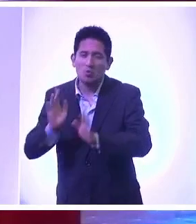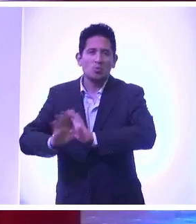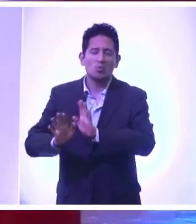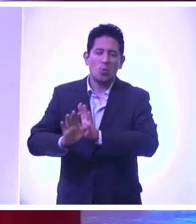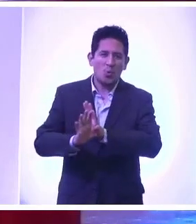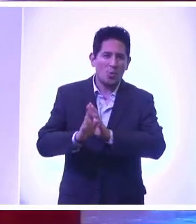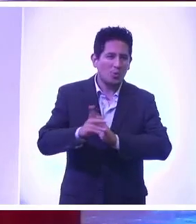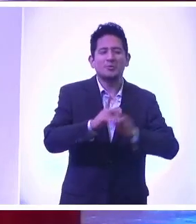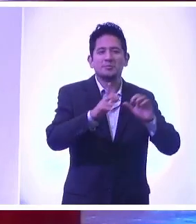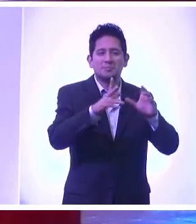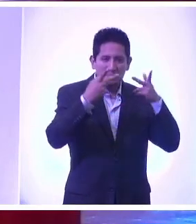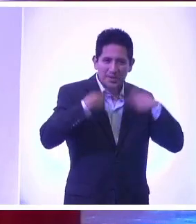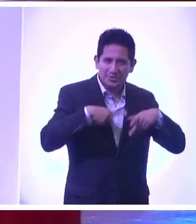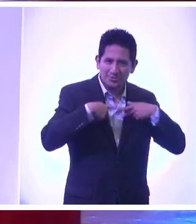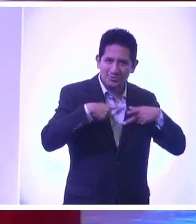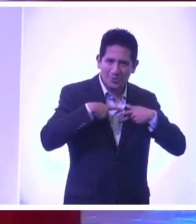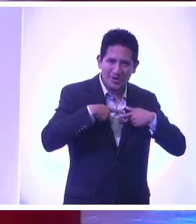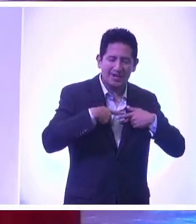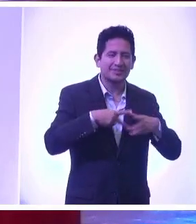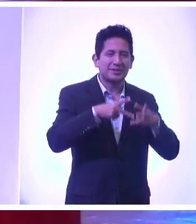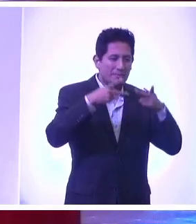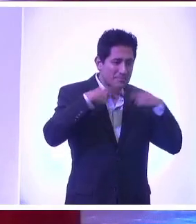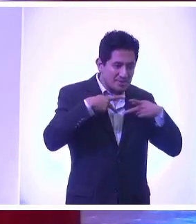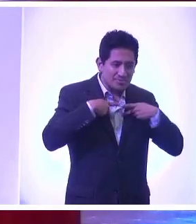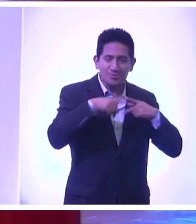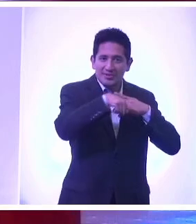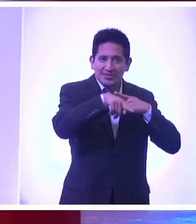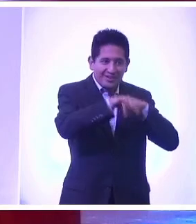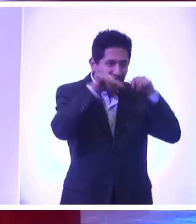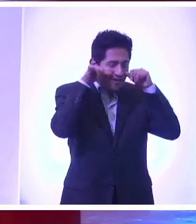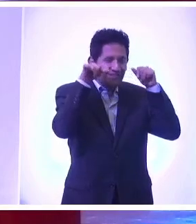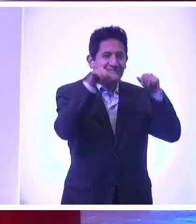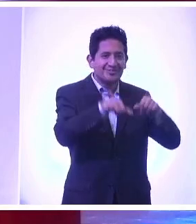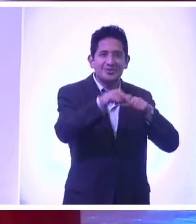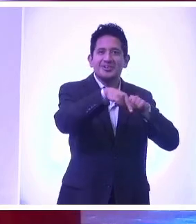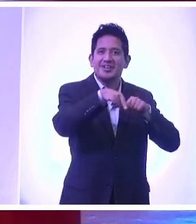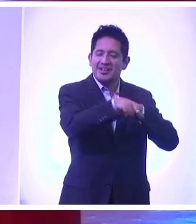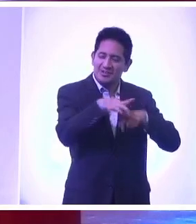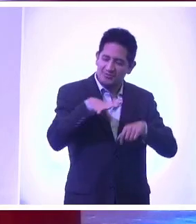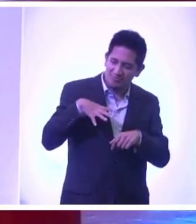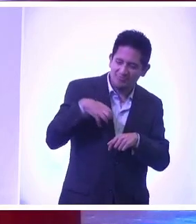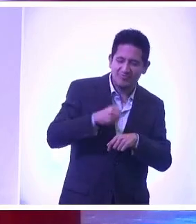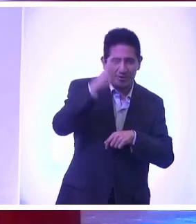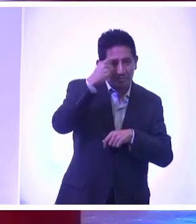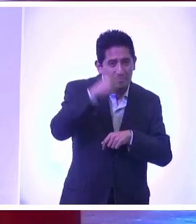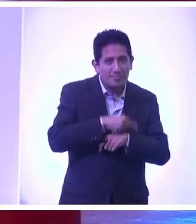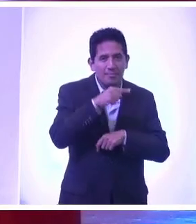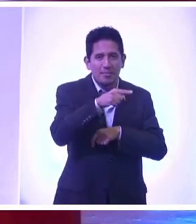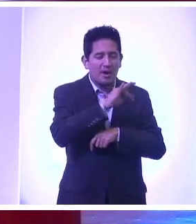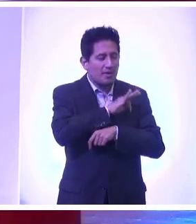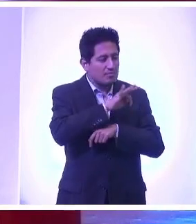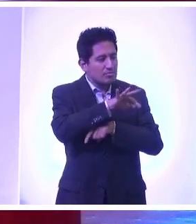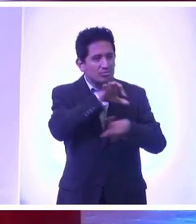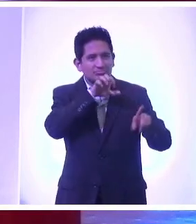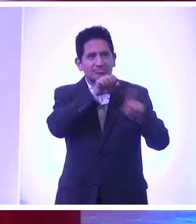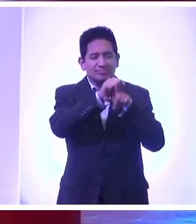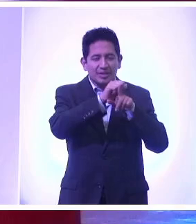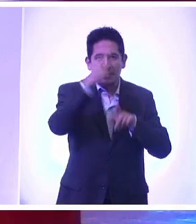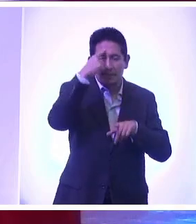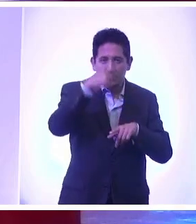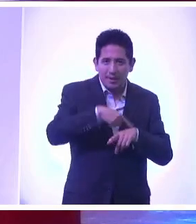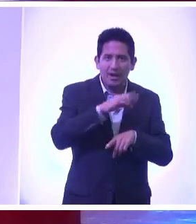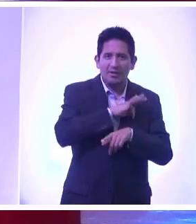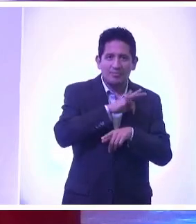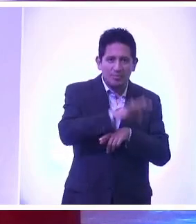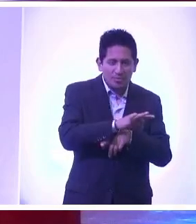somos muy poderosos cuando nos ponemos de acuerdo por eso el llamado a ponernos de acuerdo en cosas positivas y hay algo que que la principal